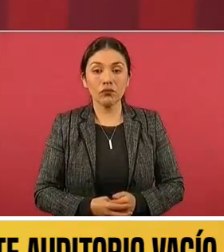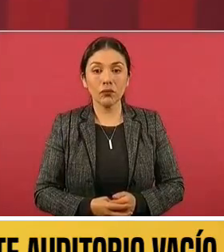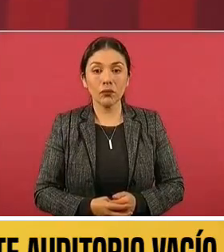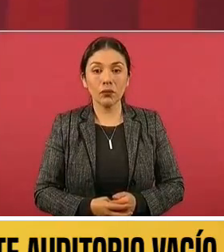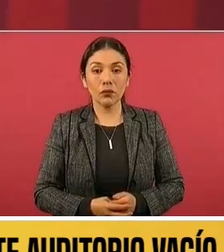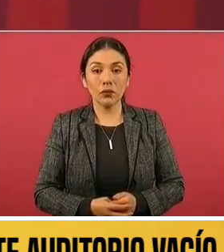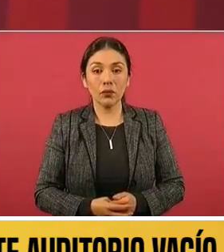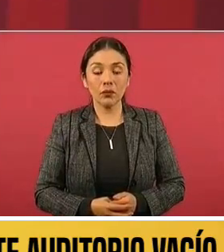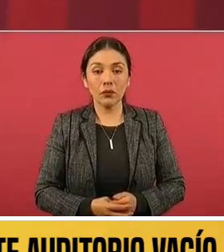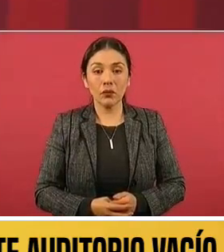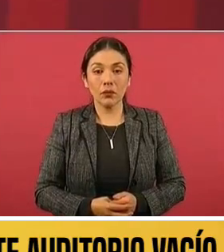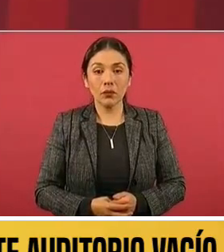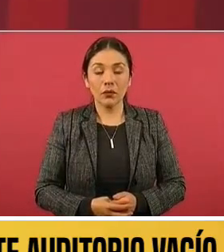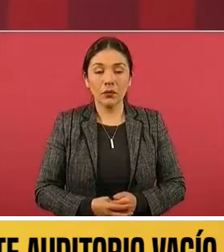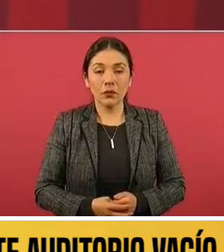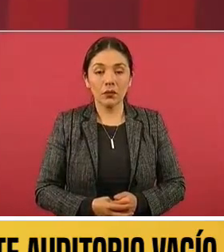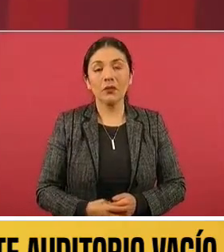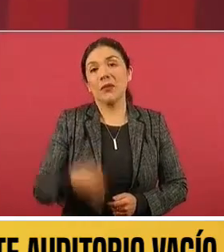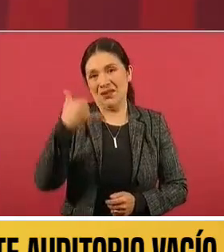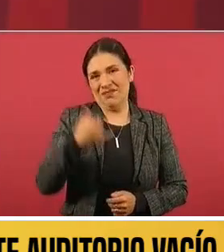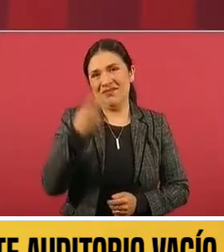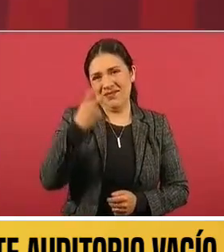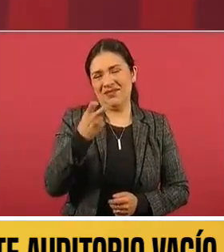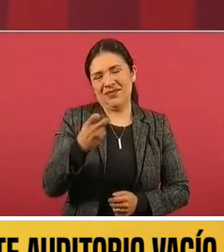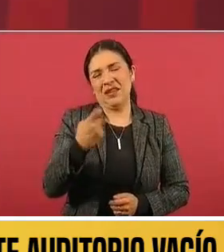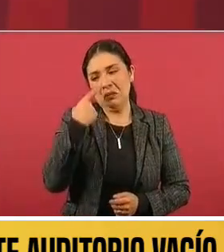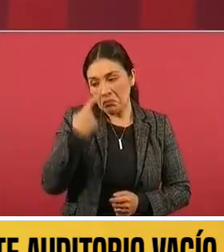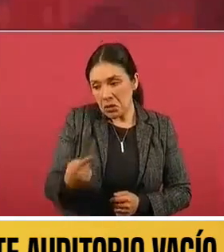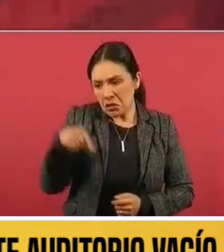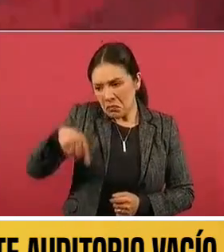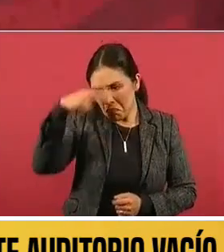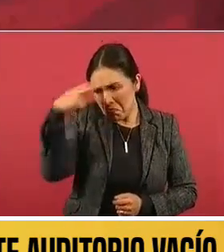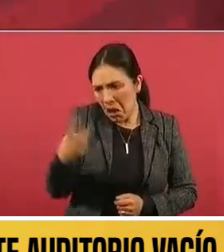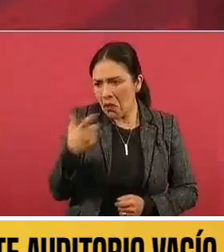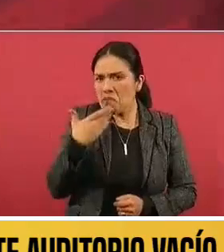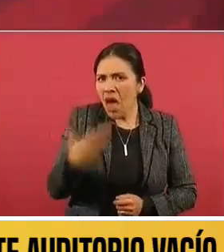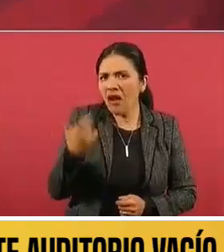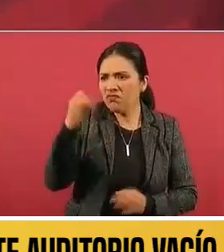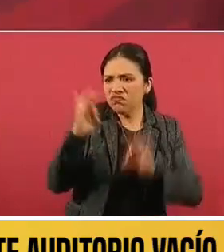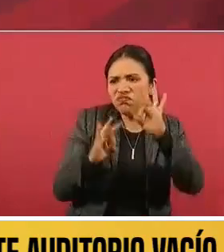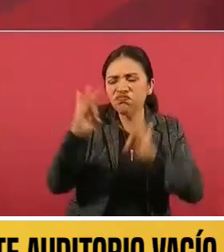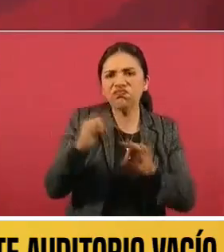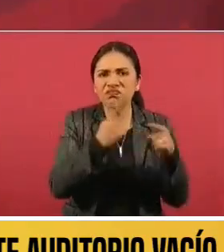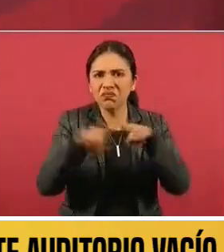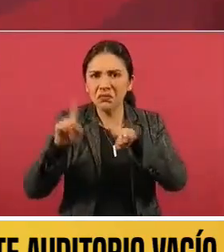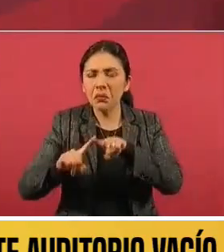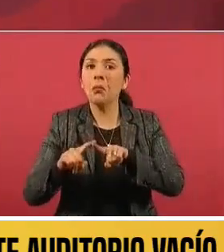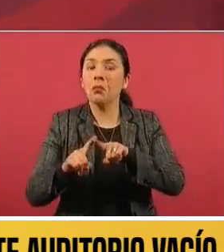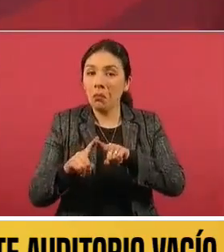bien manejadas las finanzas públicas en el país pues ésta también